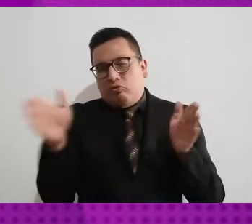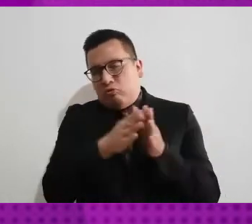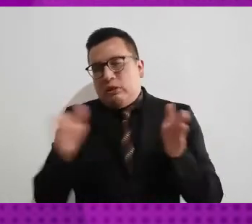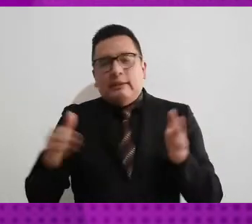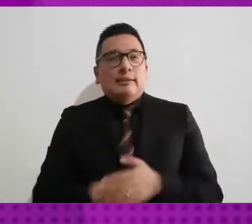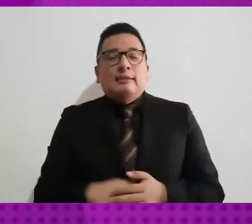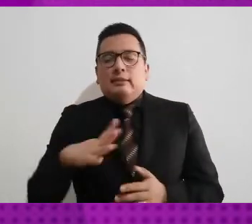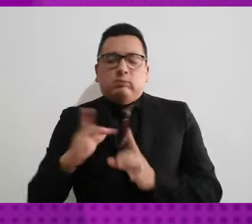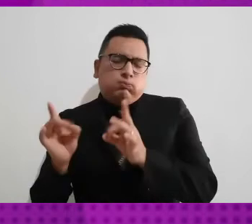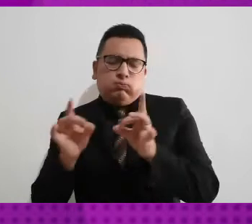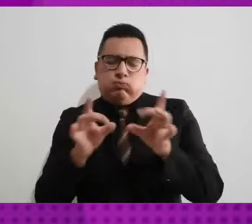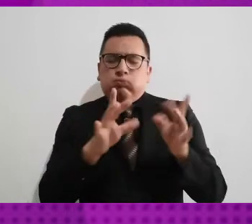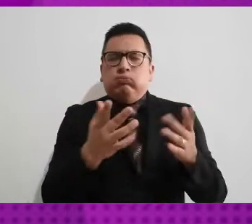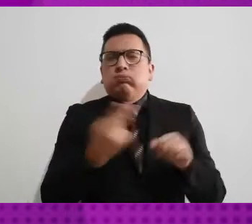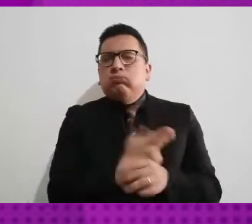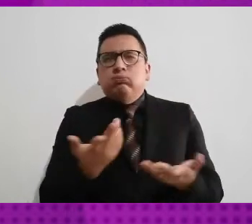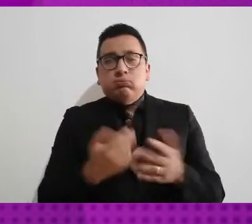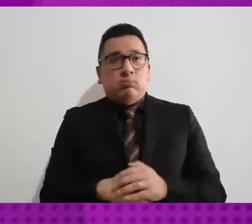de partidos políticos